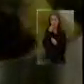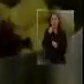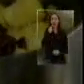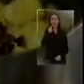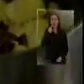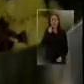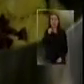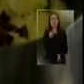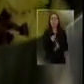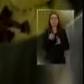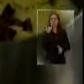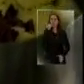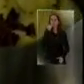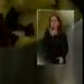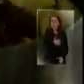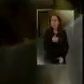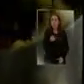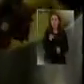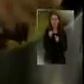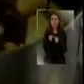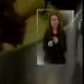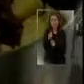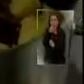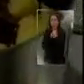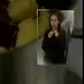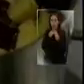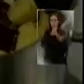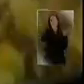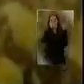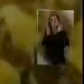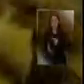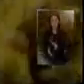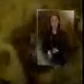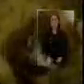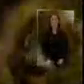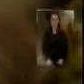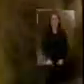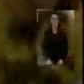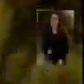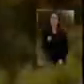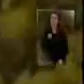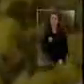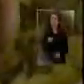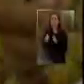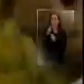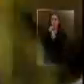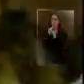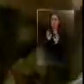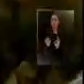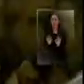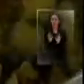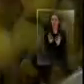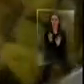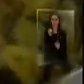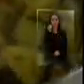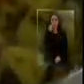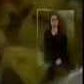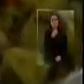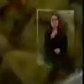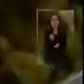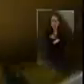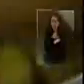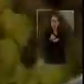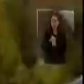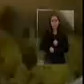alimentos más ricos que se pueden consumir en el planeta. y es un alimento espectacularmente rico